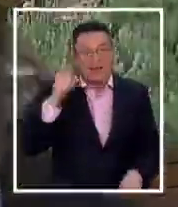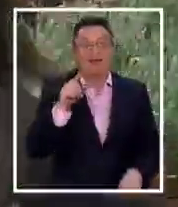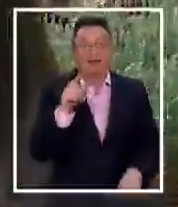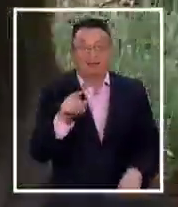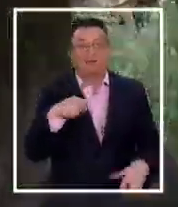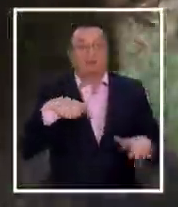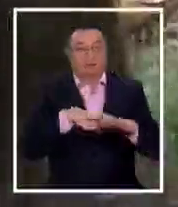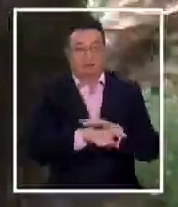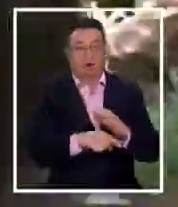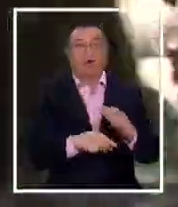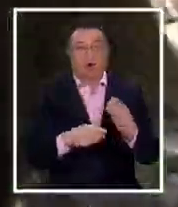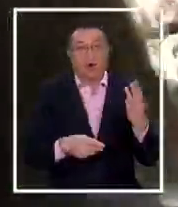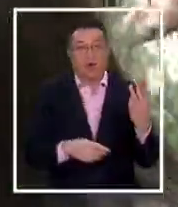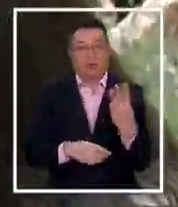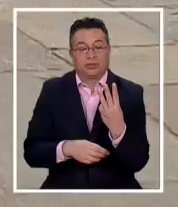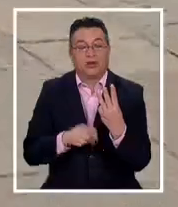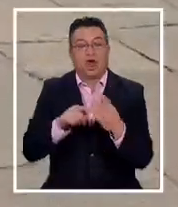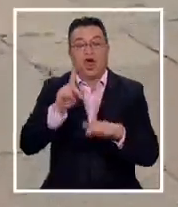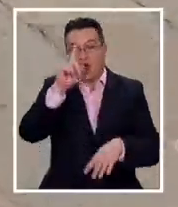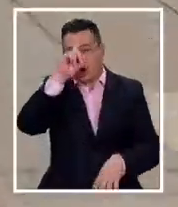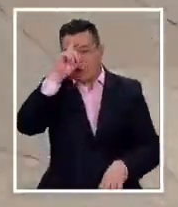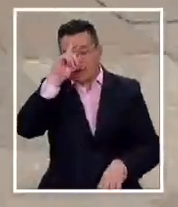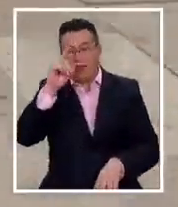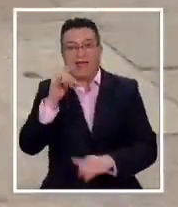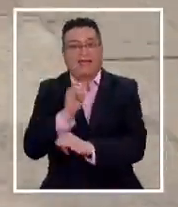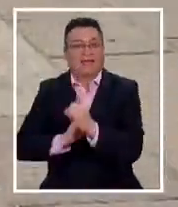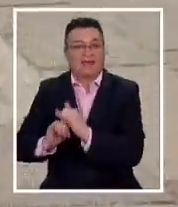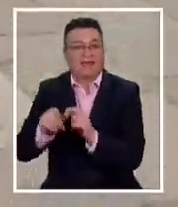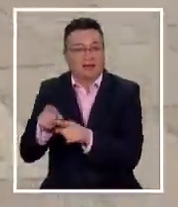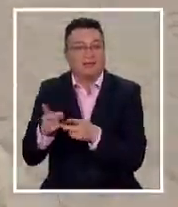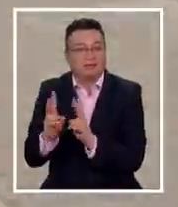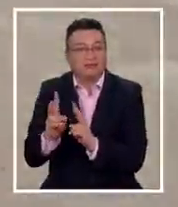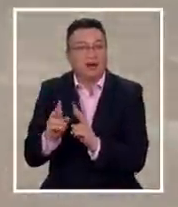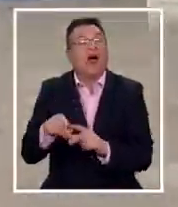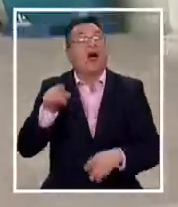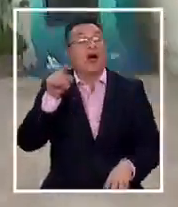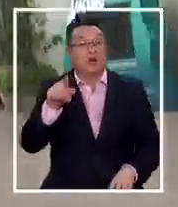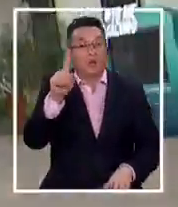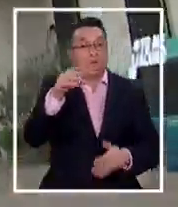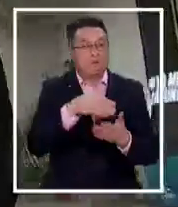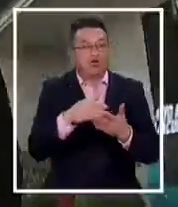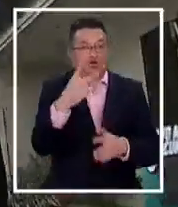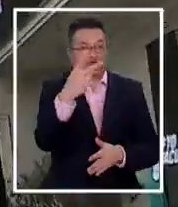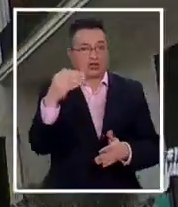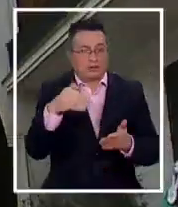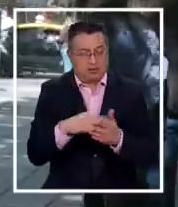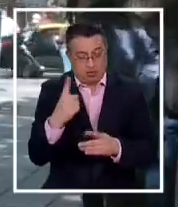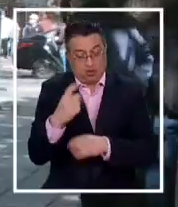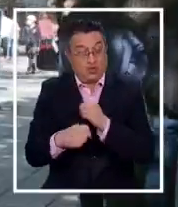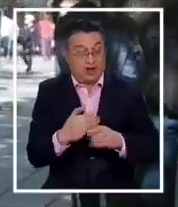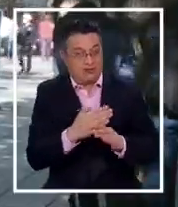a través de la página web del Hospital Digital. Se espera este año llegar al 1.200.000